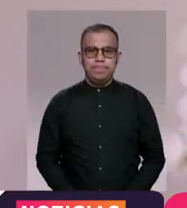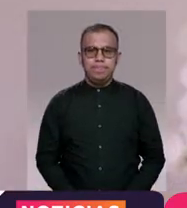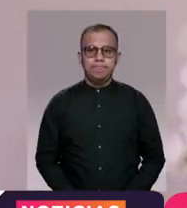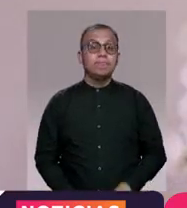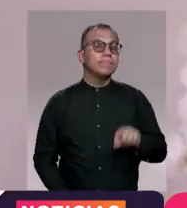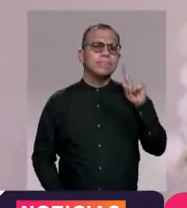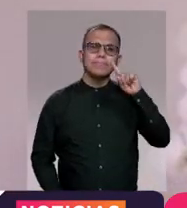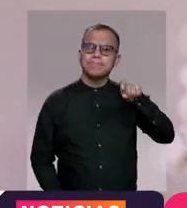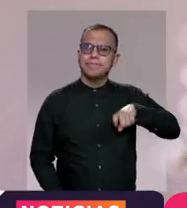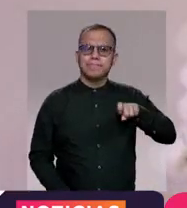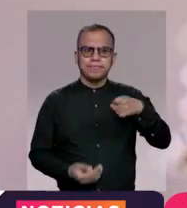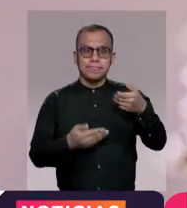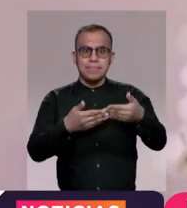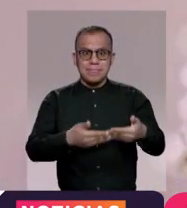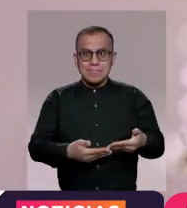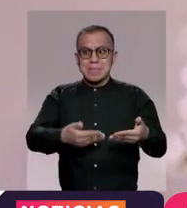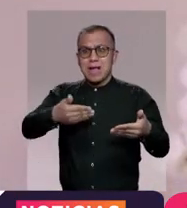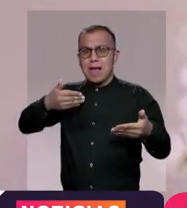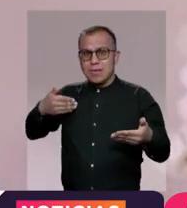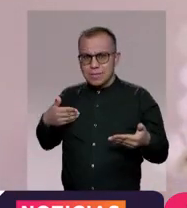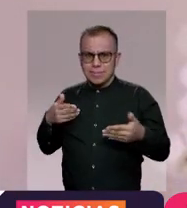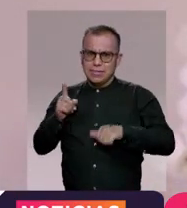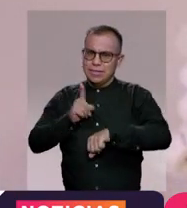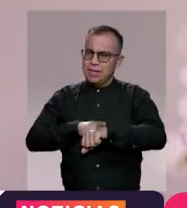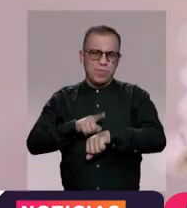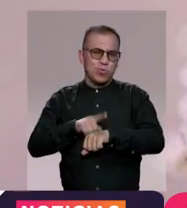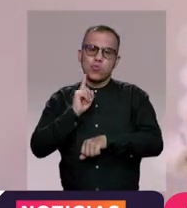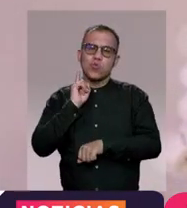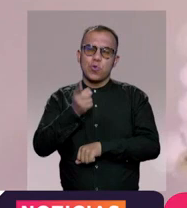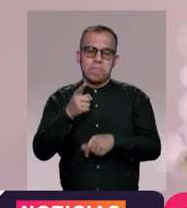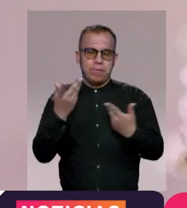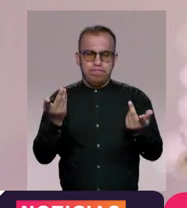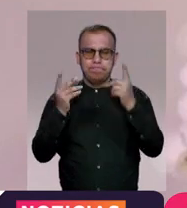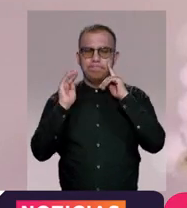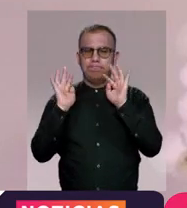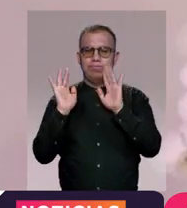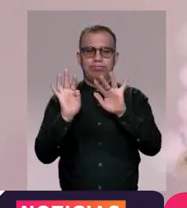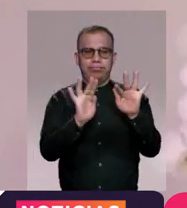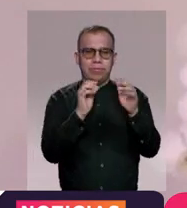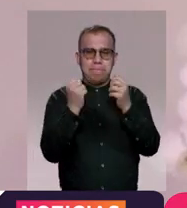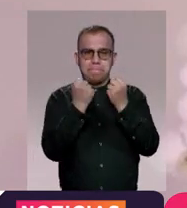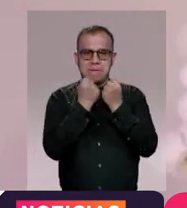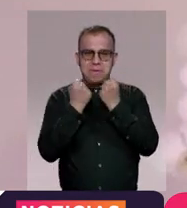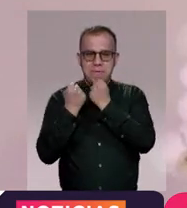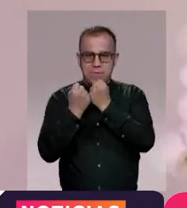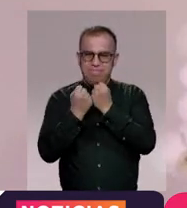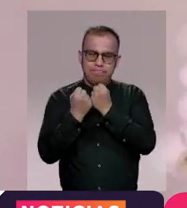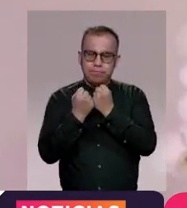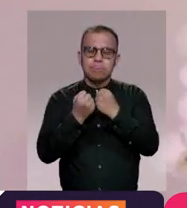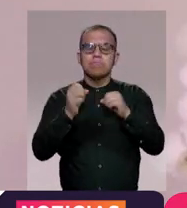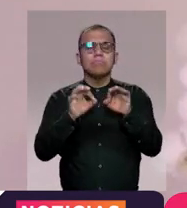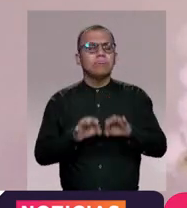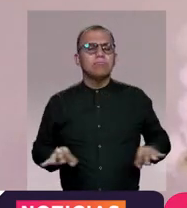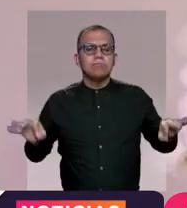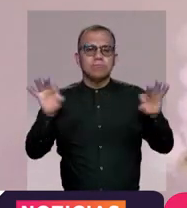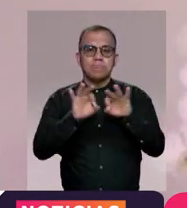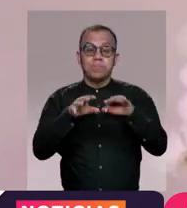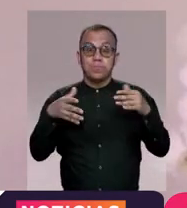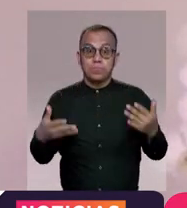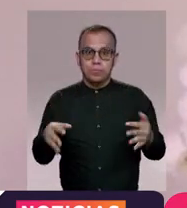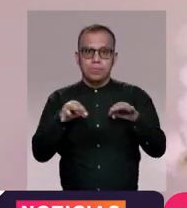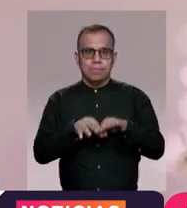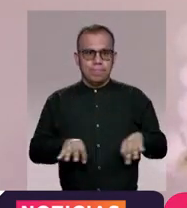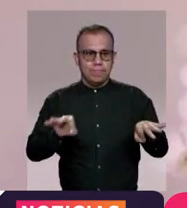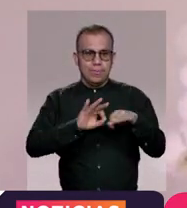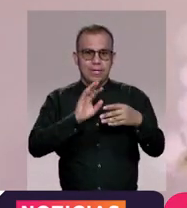necesario llegar con mucho tiempo de anticipación porque nos pueden generar aglomeraciones. Algo importante a tener en cuenta es que la